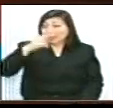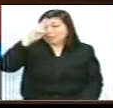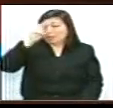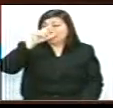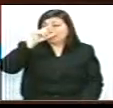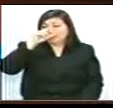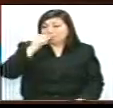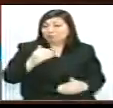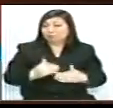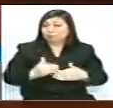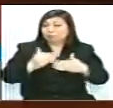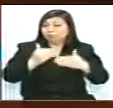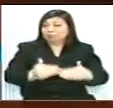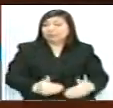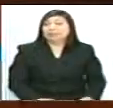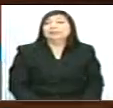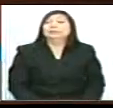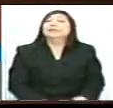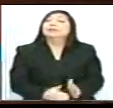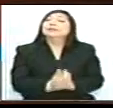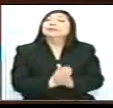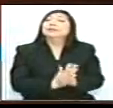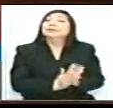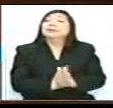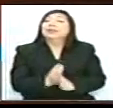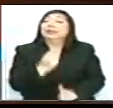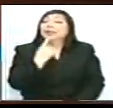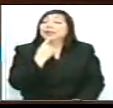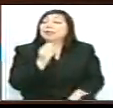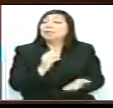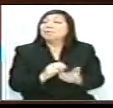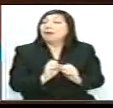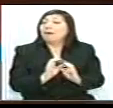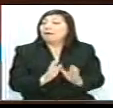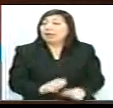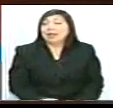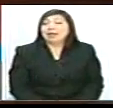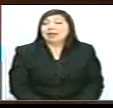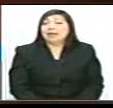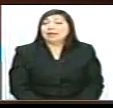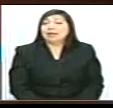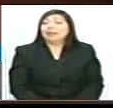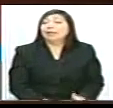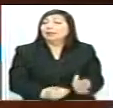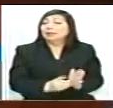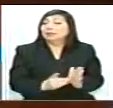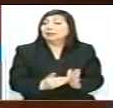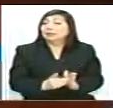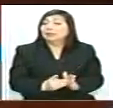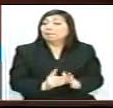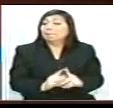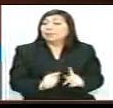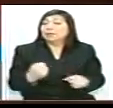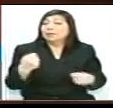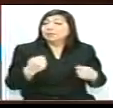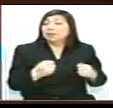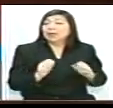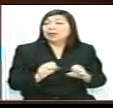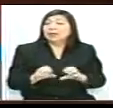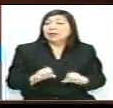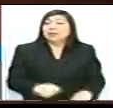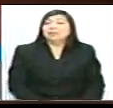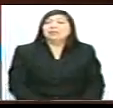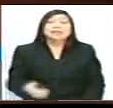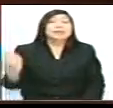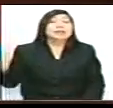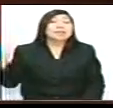extender estos beneficios que ha señalado claramente y está señalado en el dictamen? Inversiones que se hicieron en